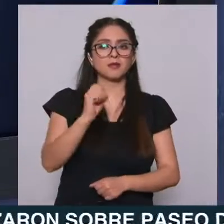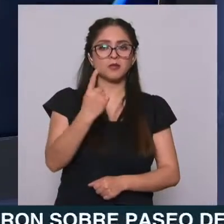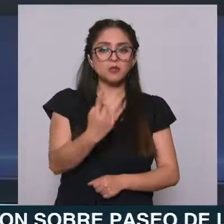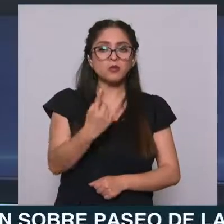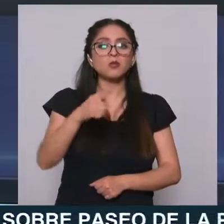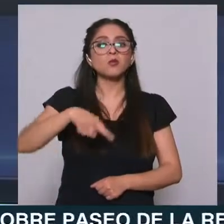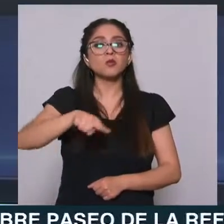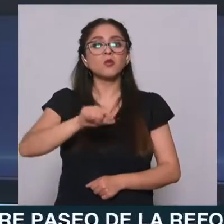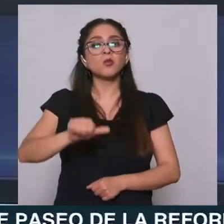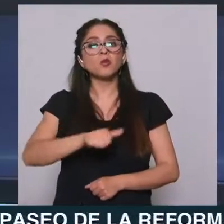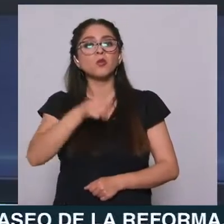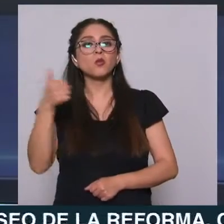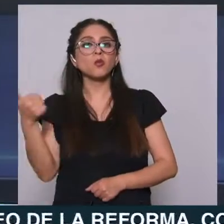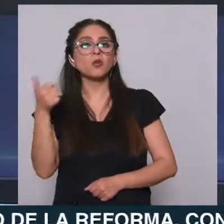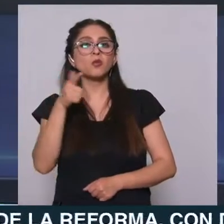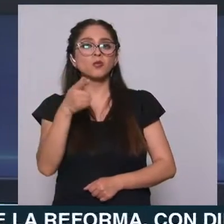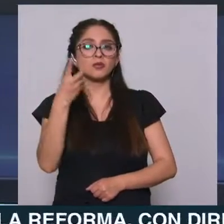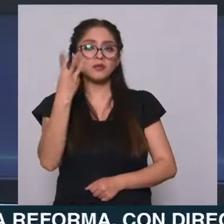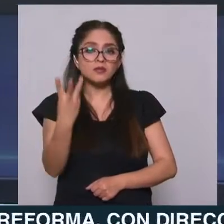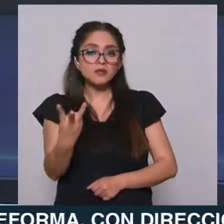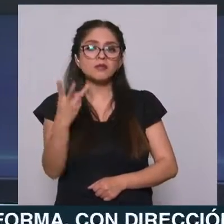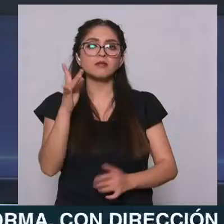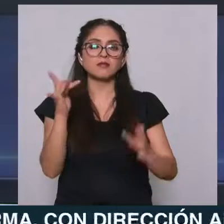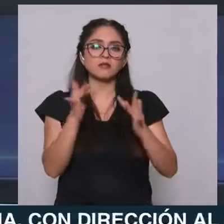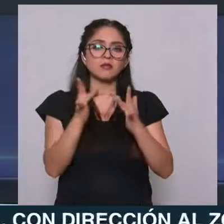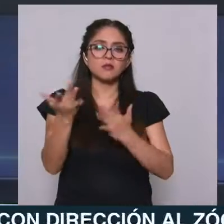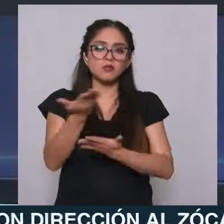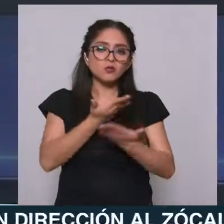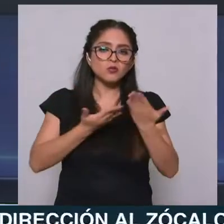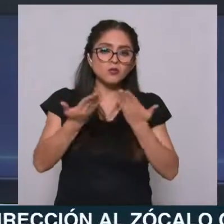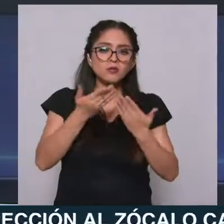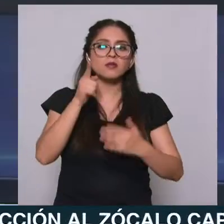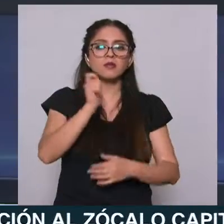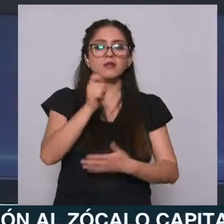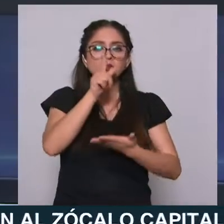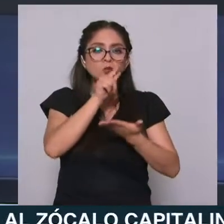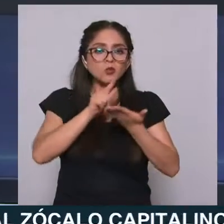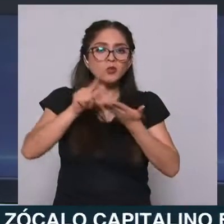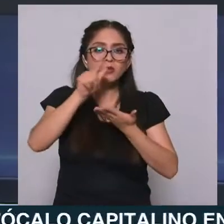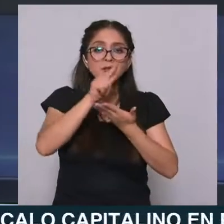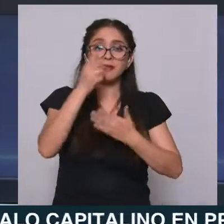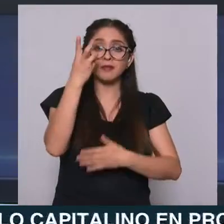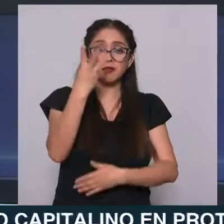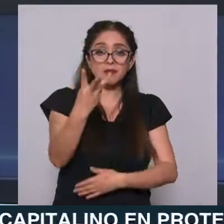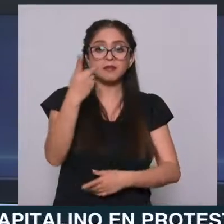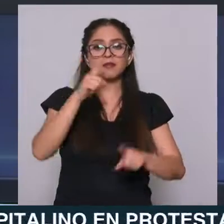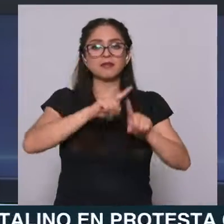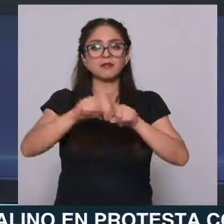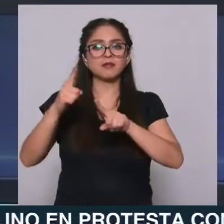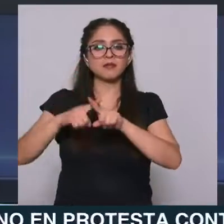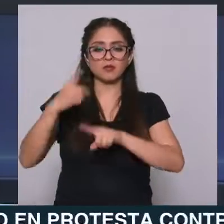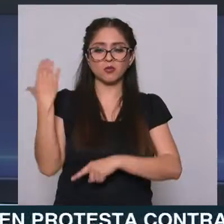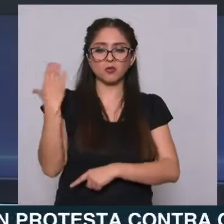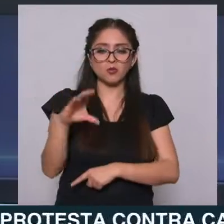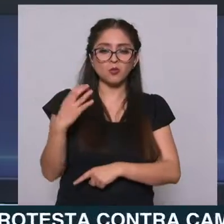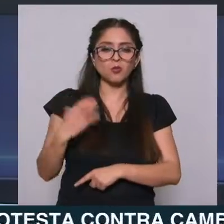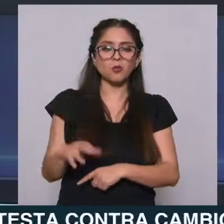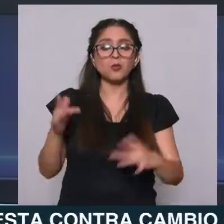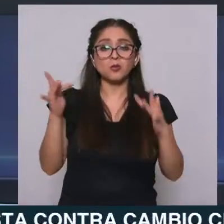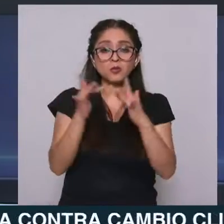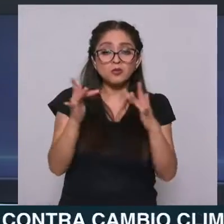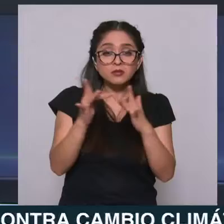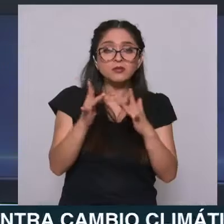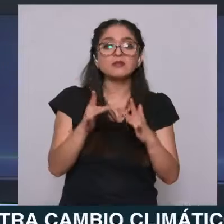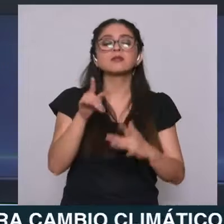y los otros 3 van a ser a través de las redes sociales, igual a través del Twitter, los primeros 3 que comenten a través de nuestra red social